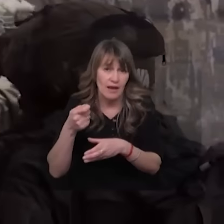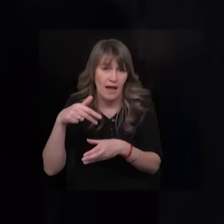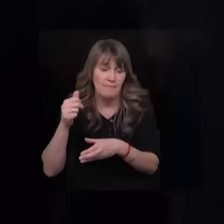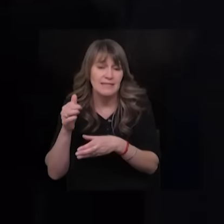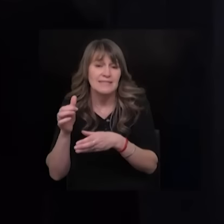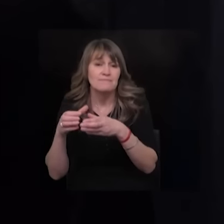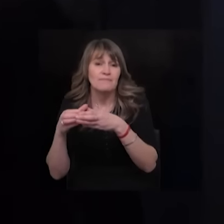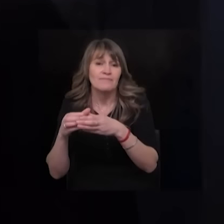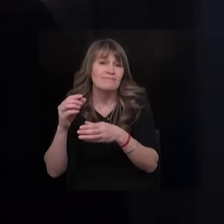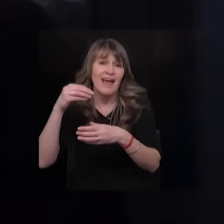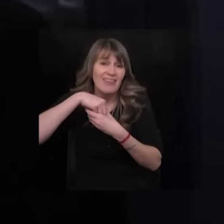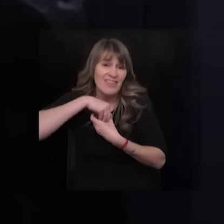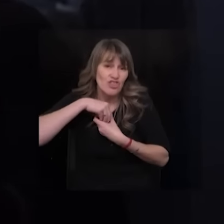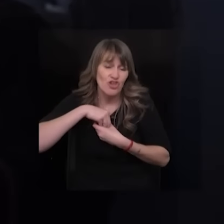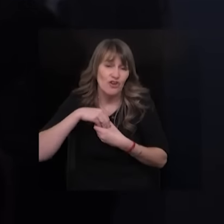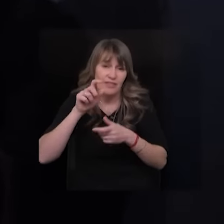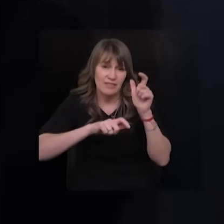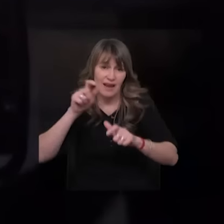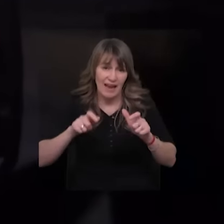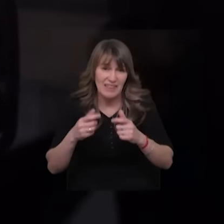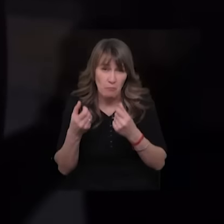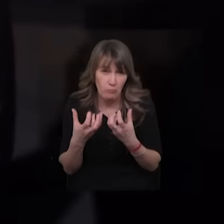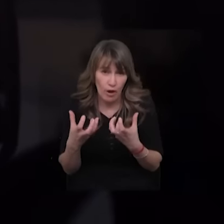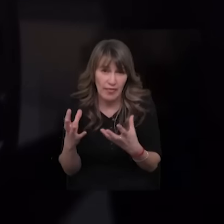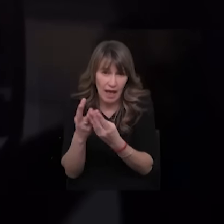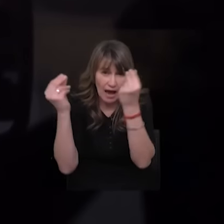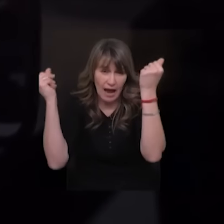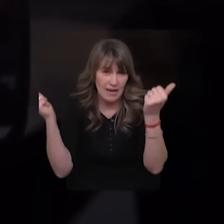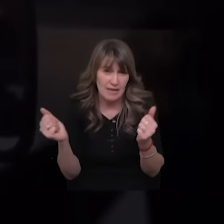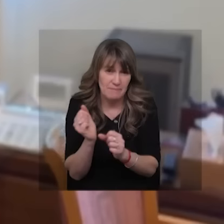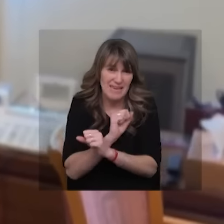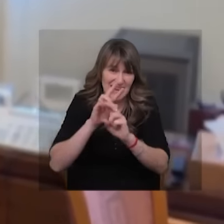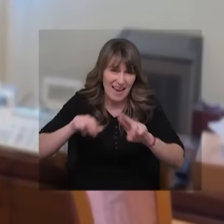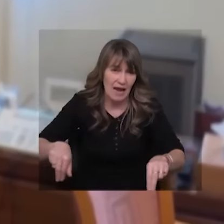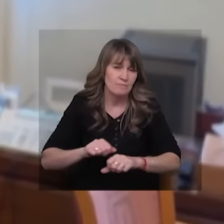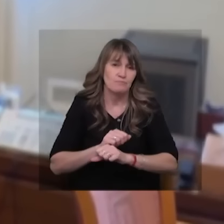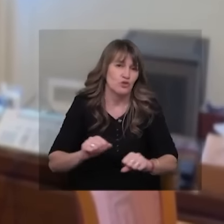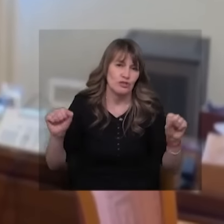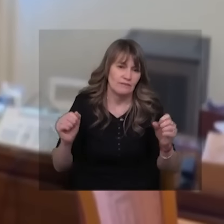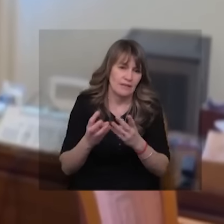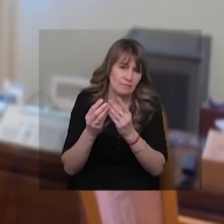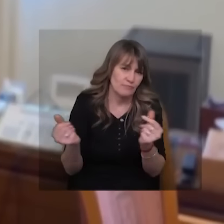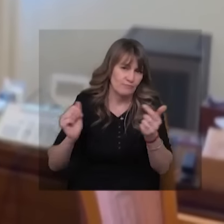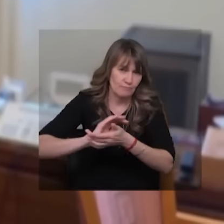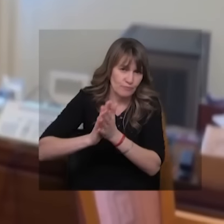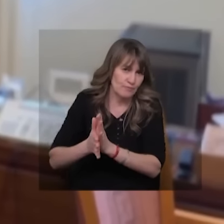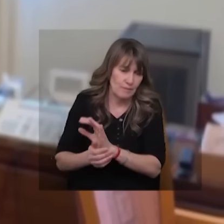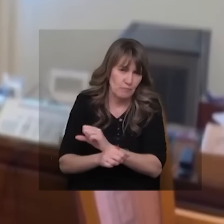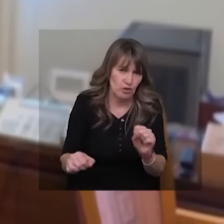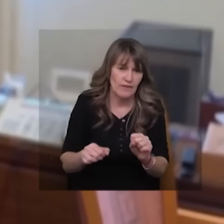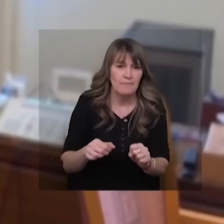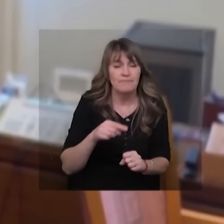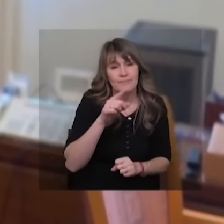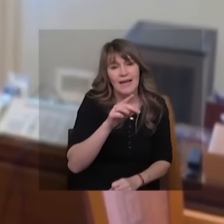gente y que cualquiera que piense que podemos eliminar a Jamás está equivocado aseguró estas declaraciones provocaron una respuesta